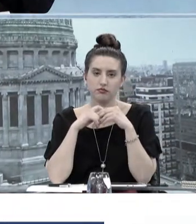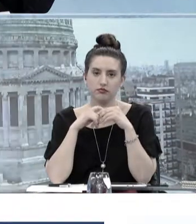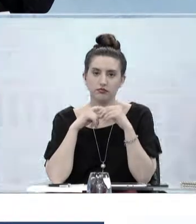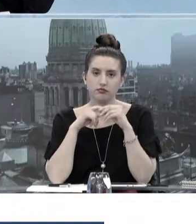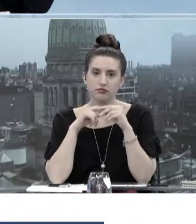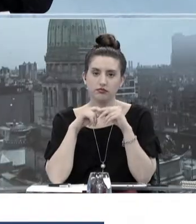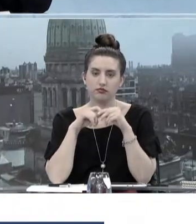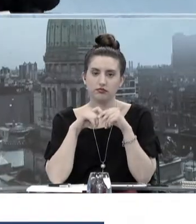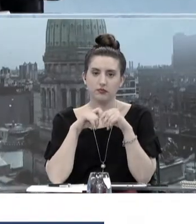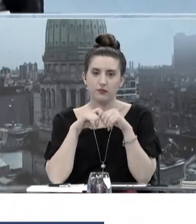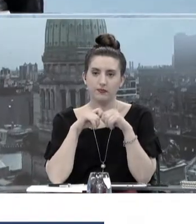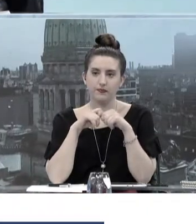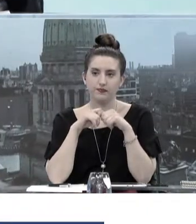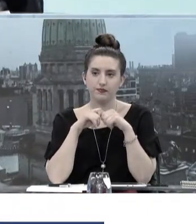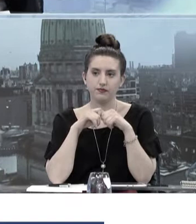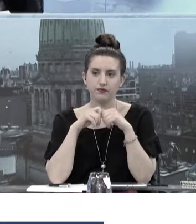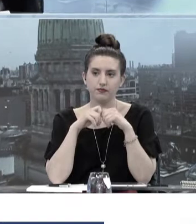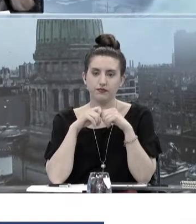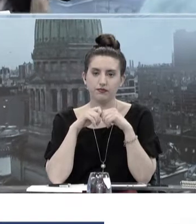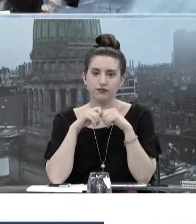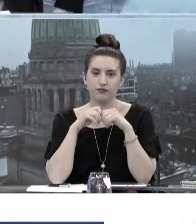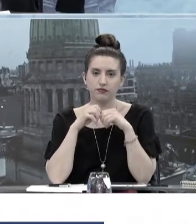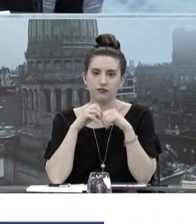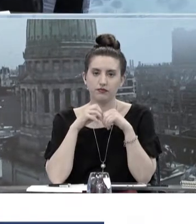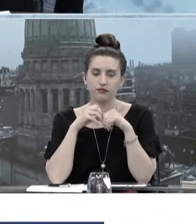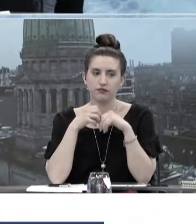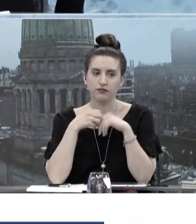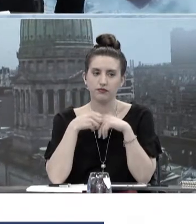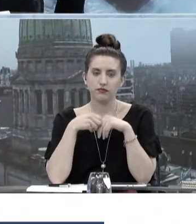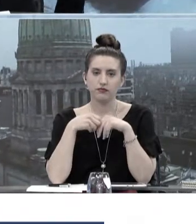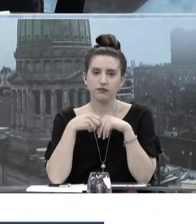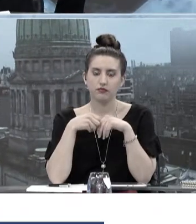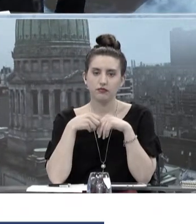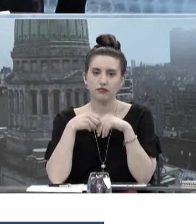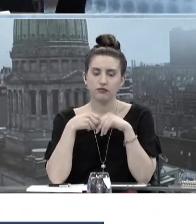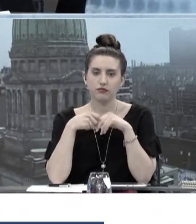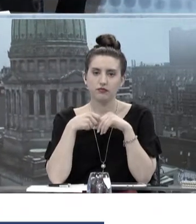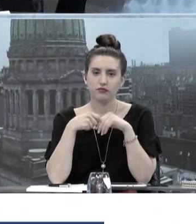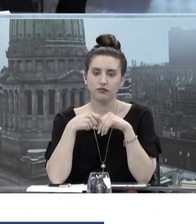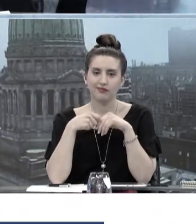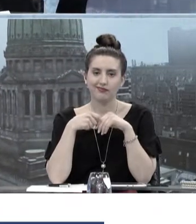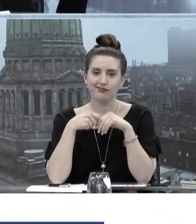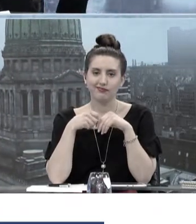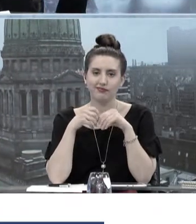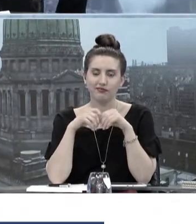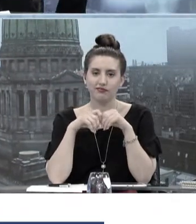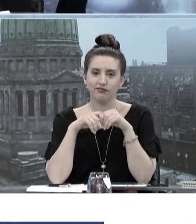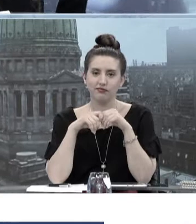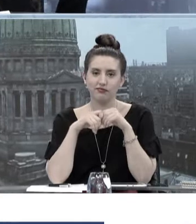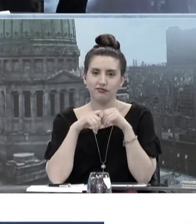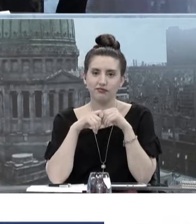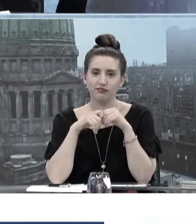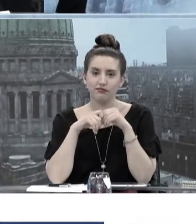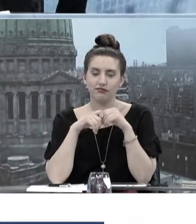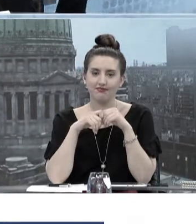a millones y millones de personas, haciendo un escaso sacrificio, si se lo pudiera llamar de esa manera,